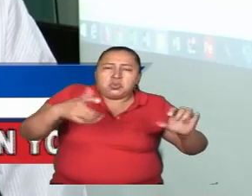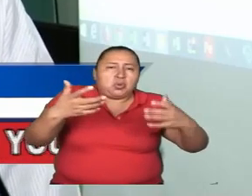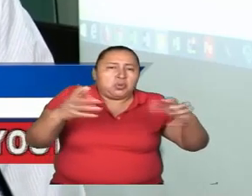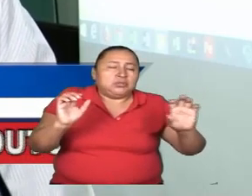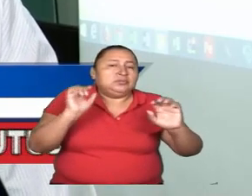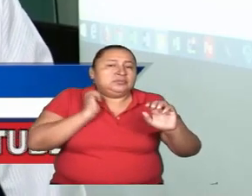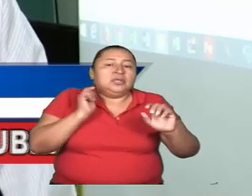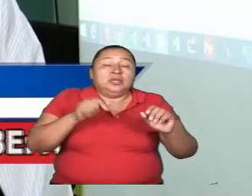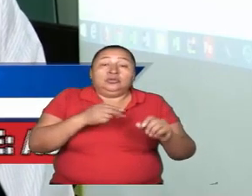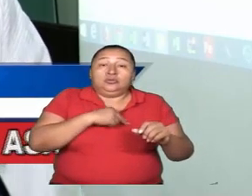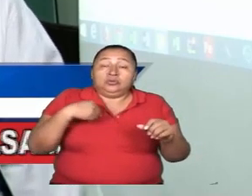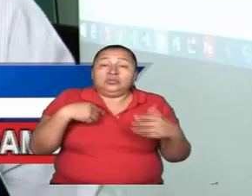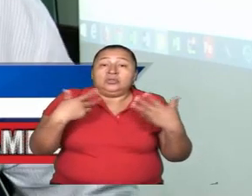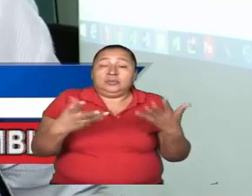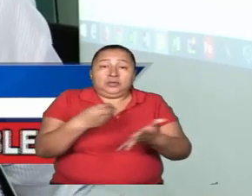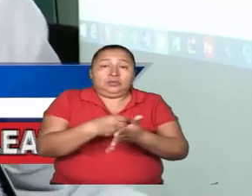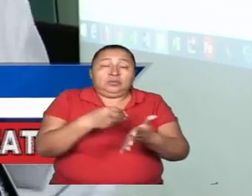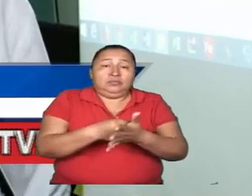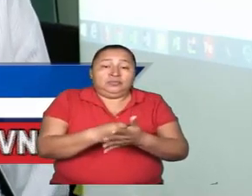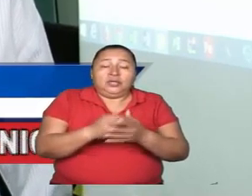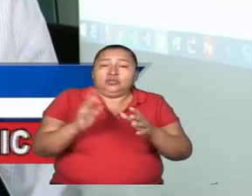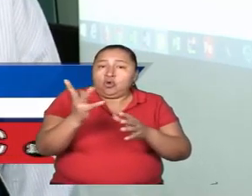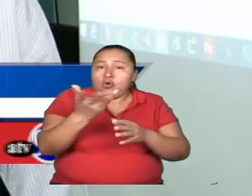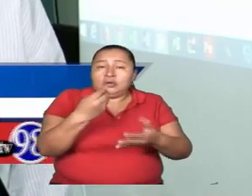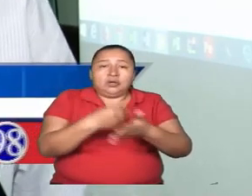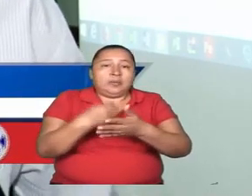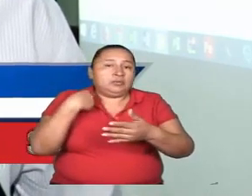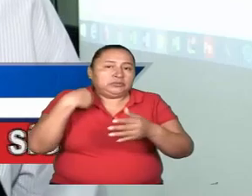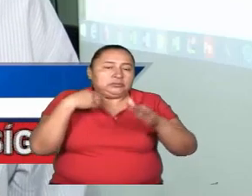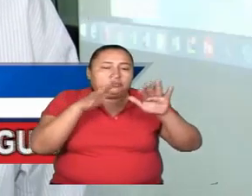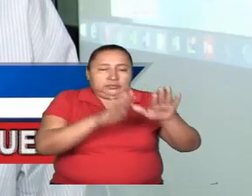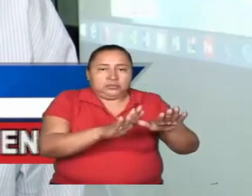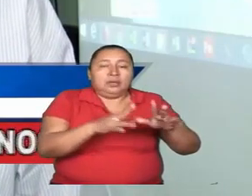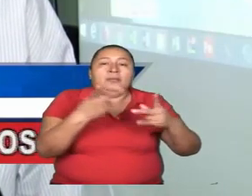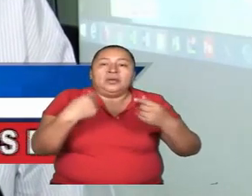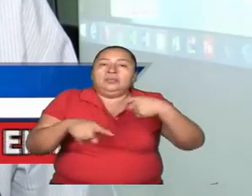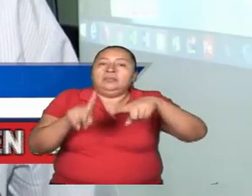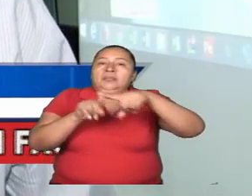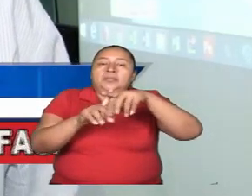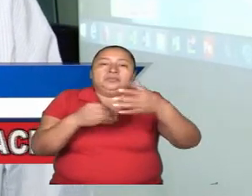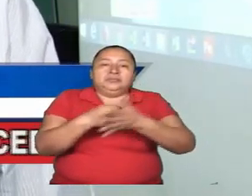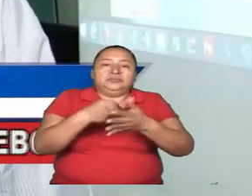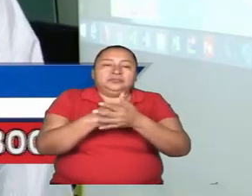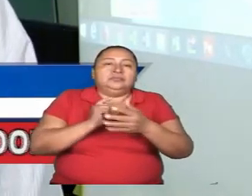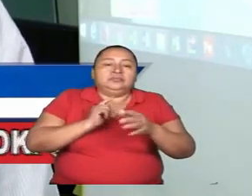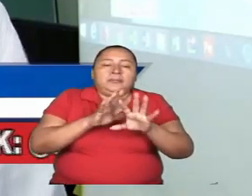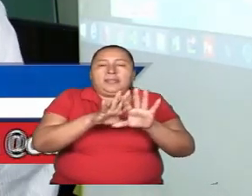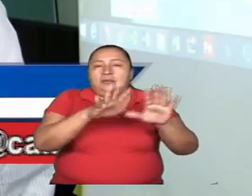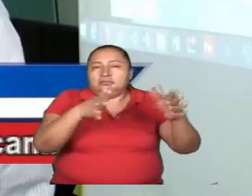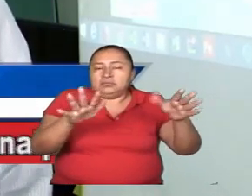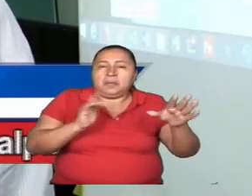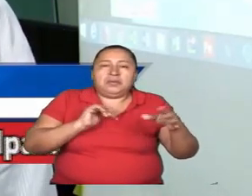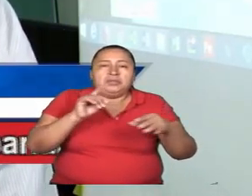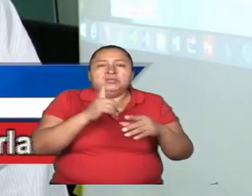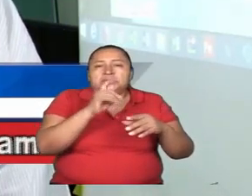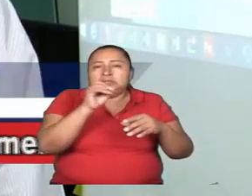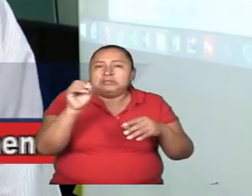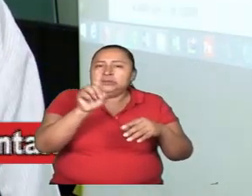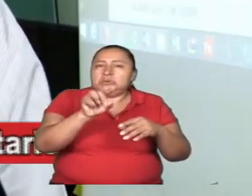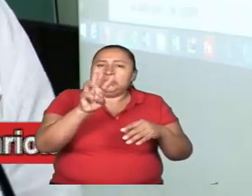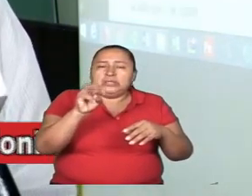nosotros, además del stock ordinario que mantenemos, lo fortalecemos hasta tener prácticamente una cantidad hasta de más de